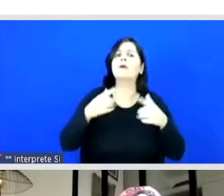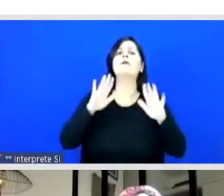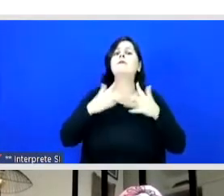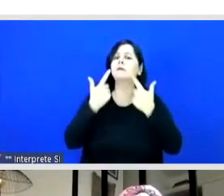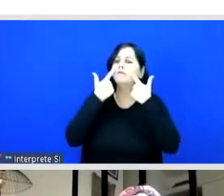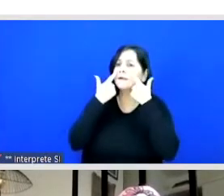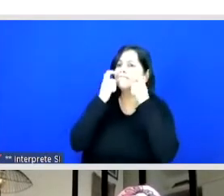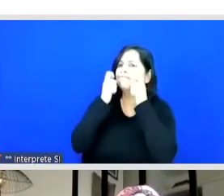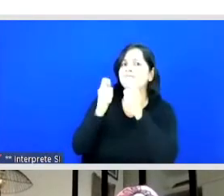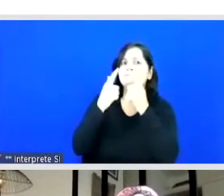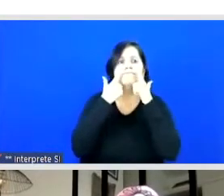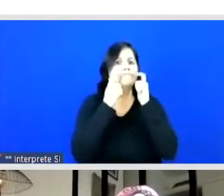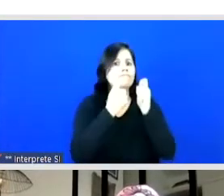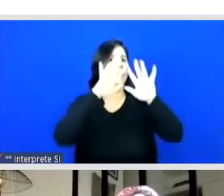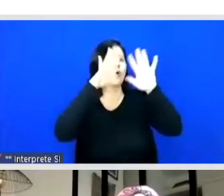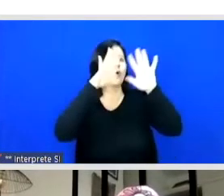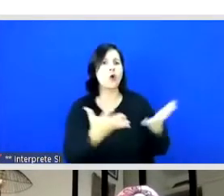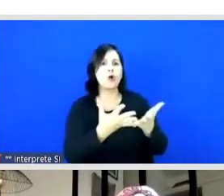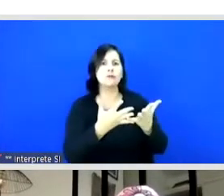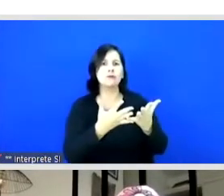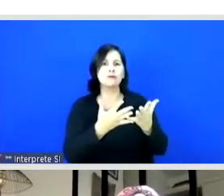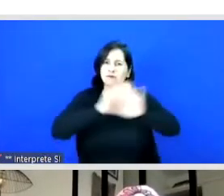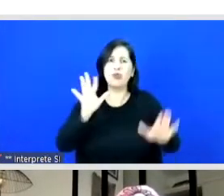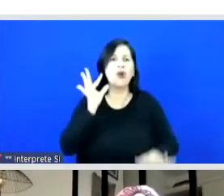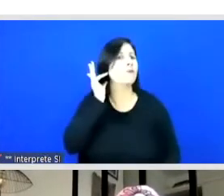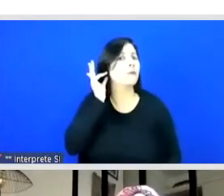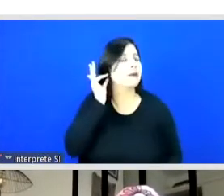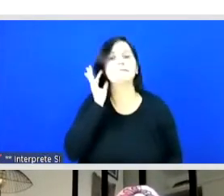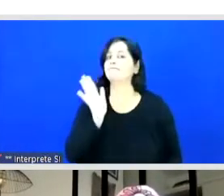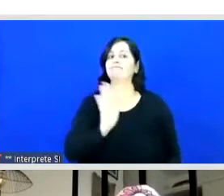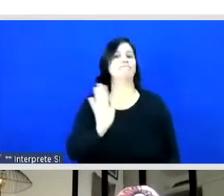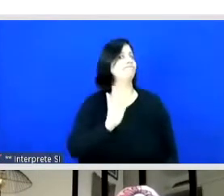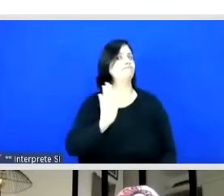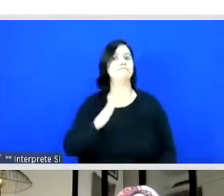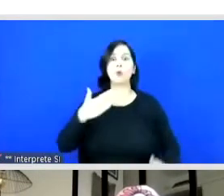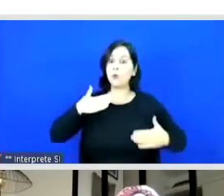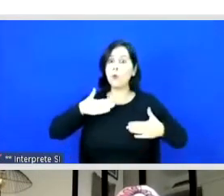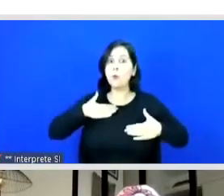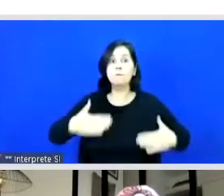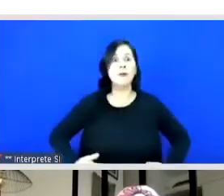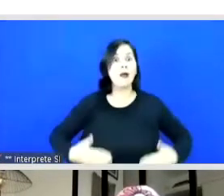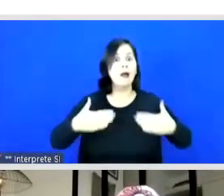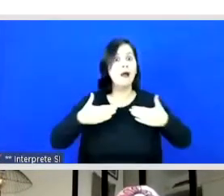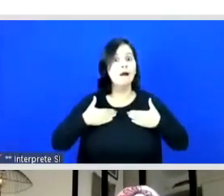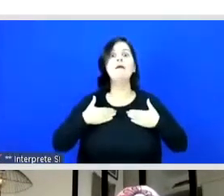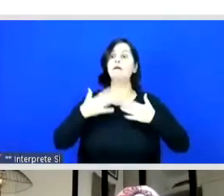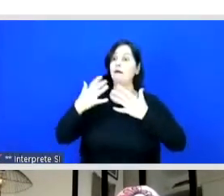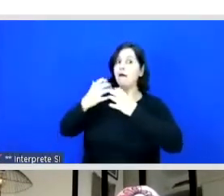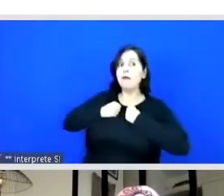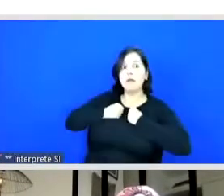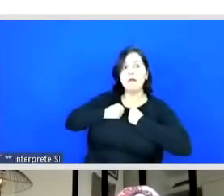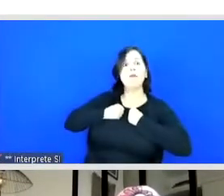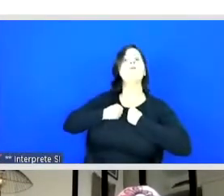mujeres. Las mujeres estamos enfrente. Es cierto que estamos poniendo nuestros cuerpos. Es cierto que estamos poniendo nuestra resistencia, nuestras luchas por la defensa